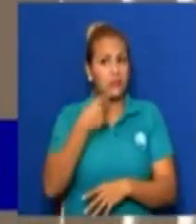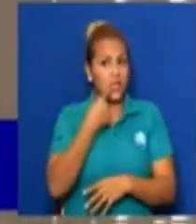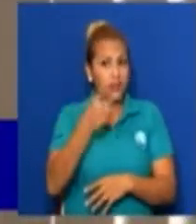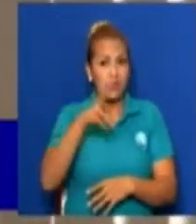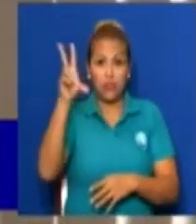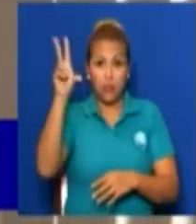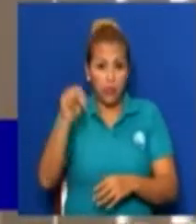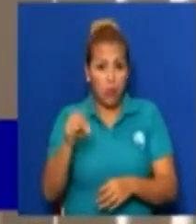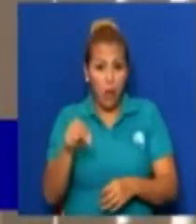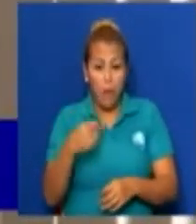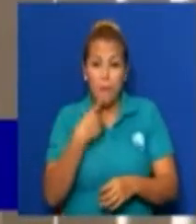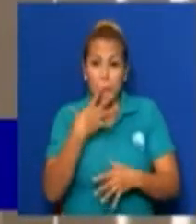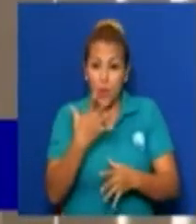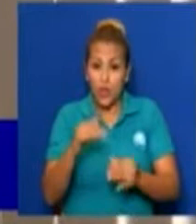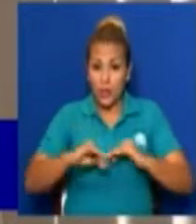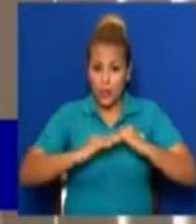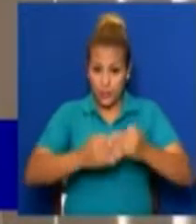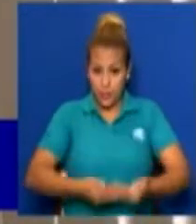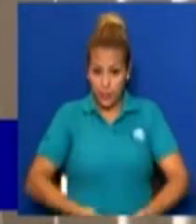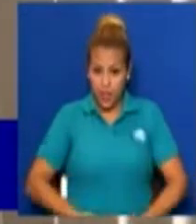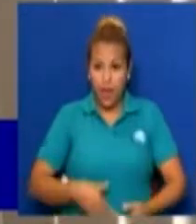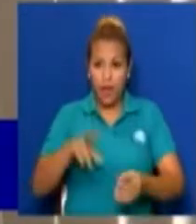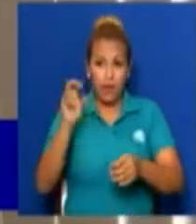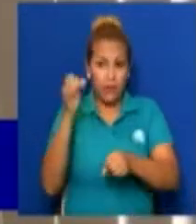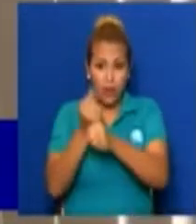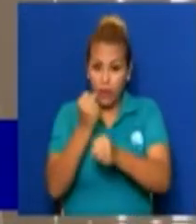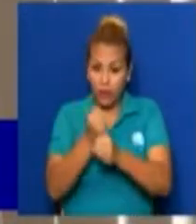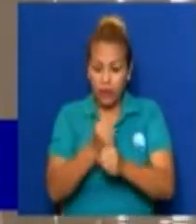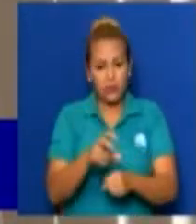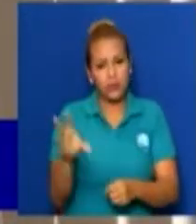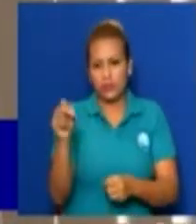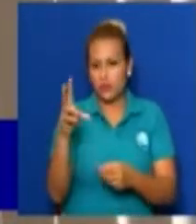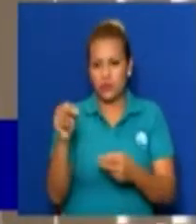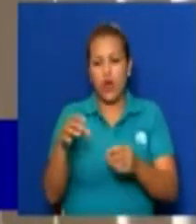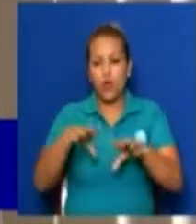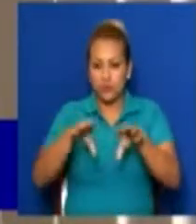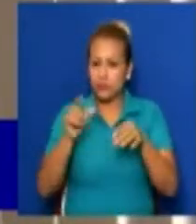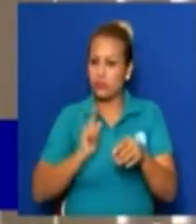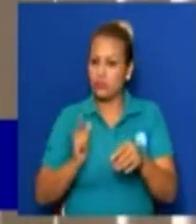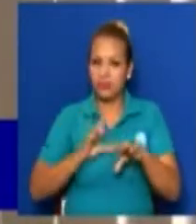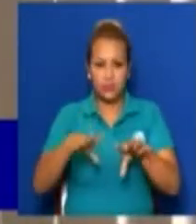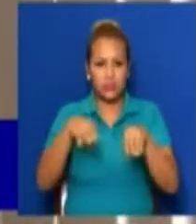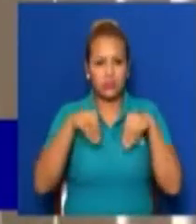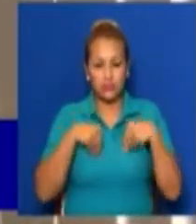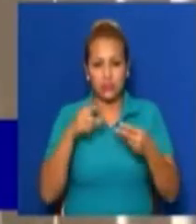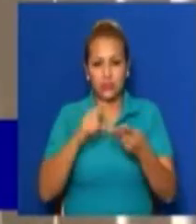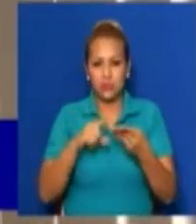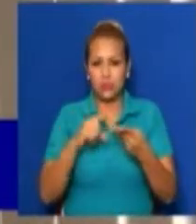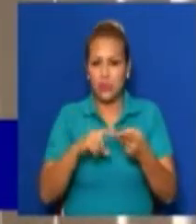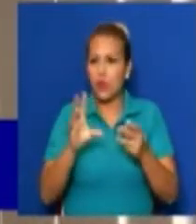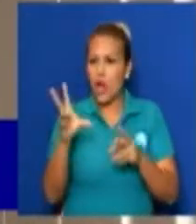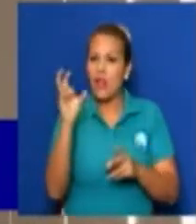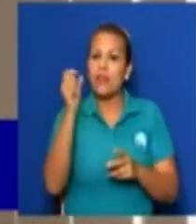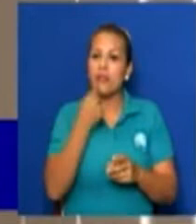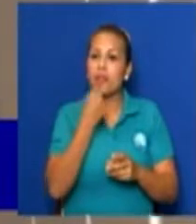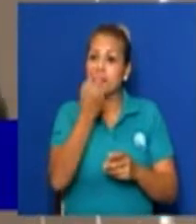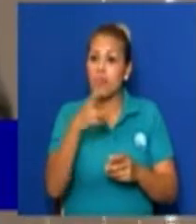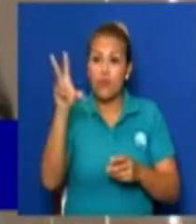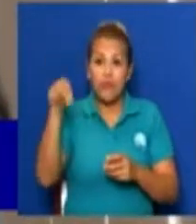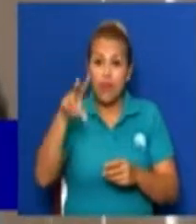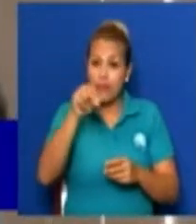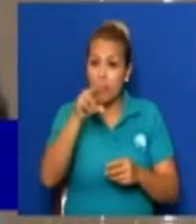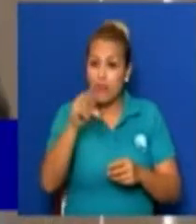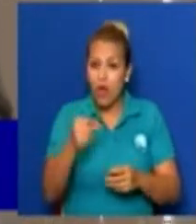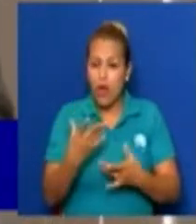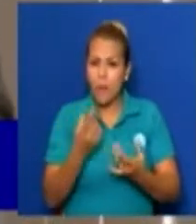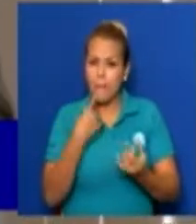estar embarazada, no se le puede negar el empleo por apariencia física, no se le puede negar un puesto de trabajo por tener